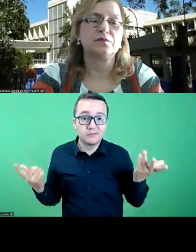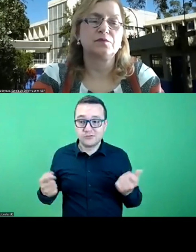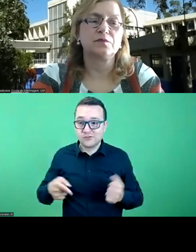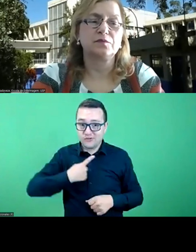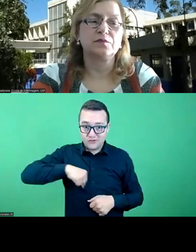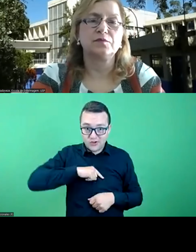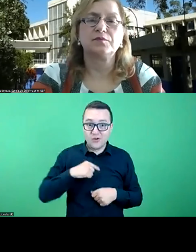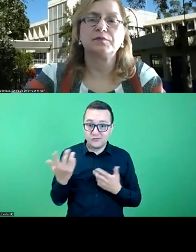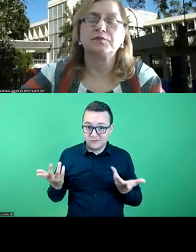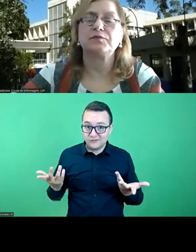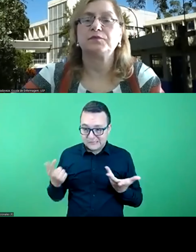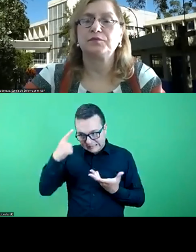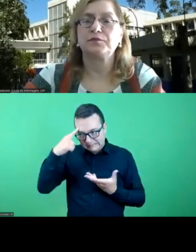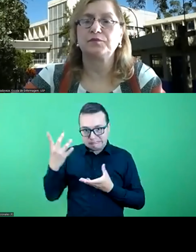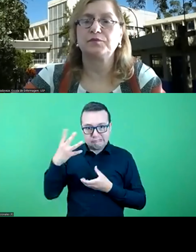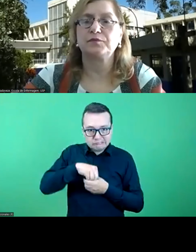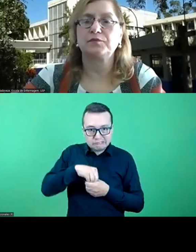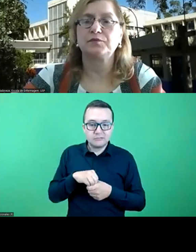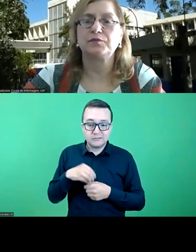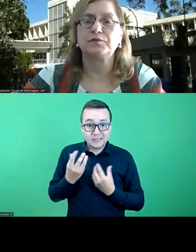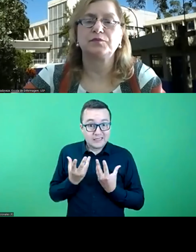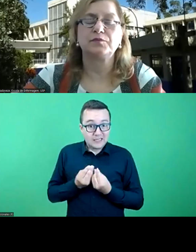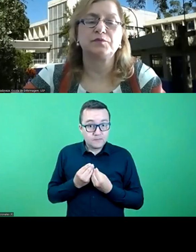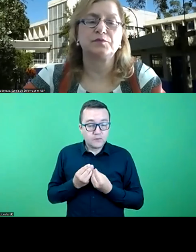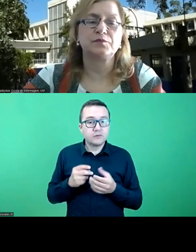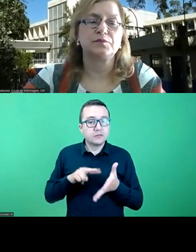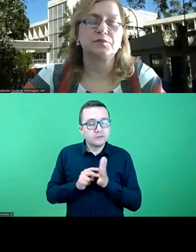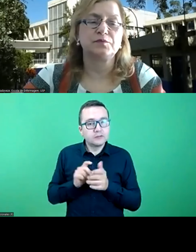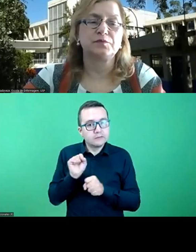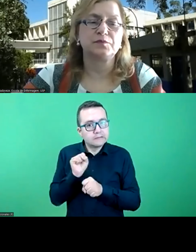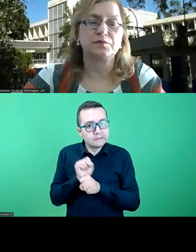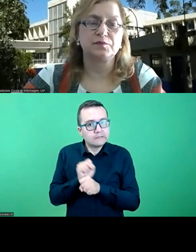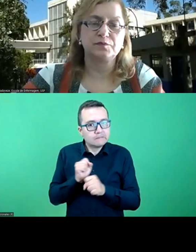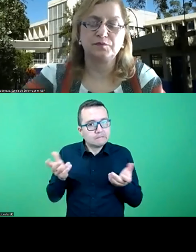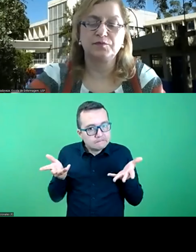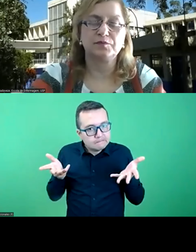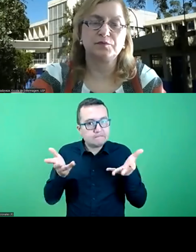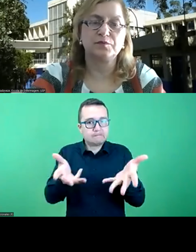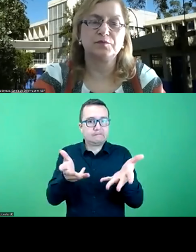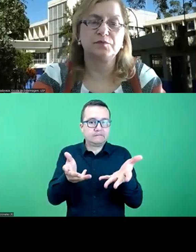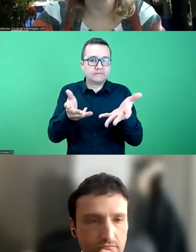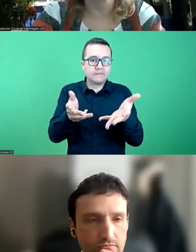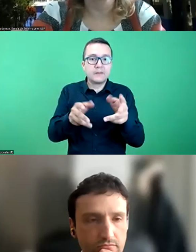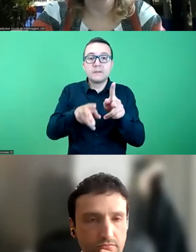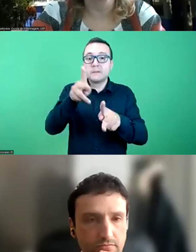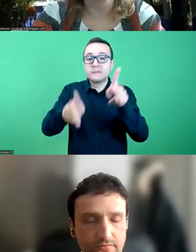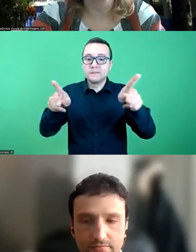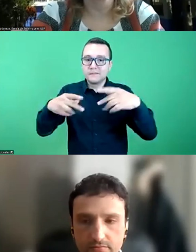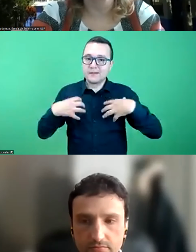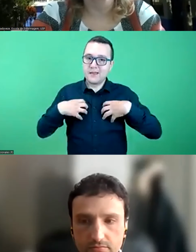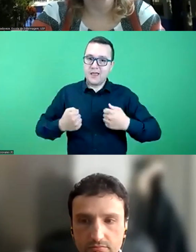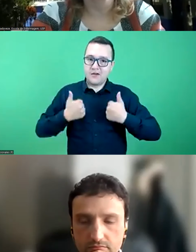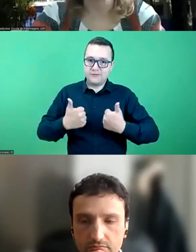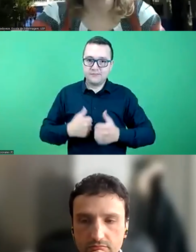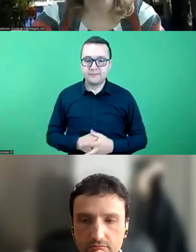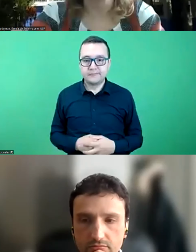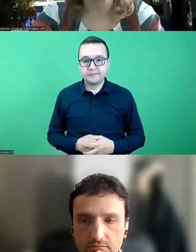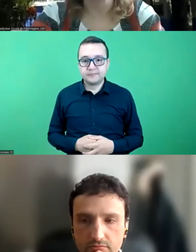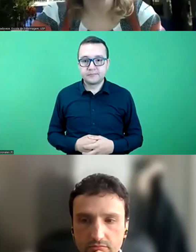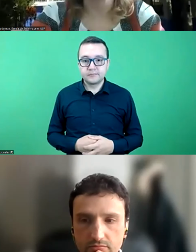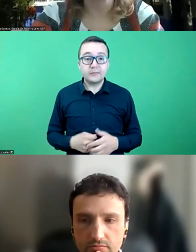equipo que trabaja a favor de la seguridad del paciente. Para finalizar, quiero invitar a